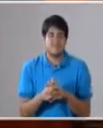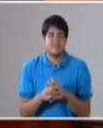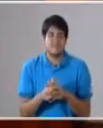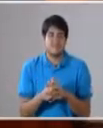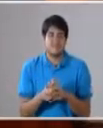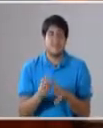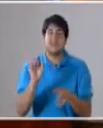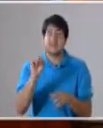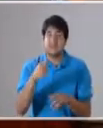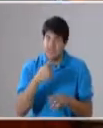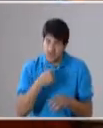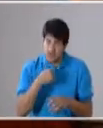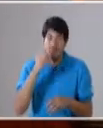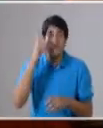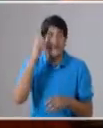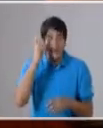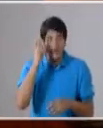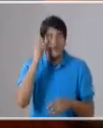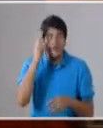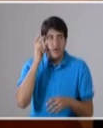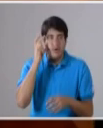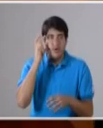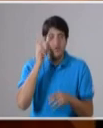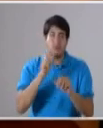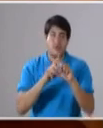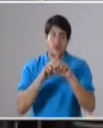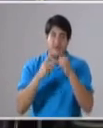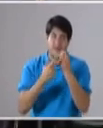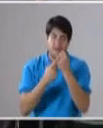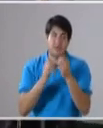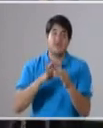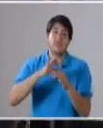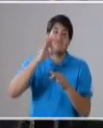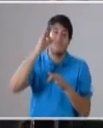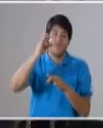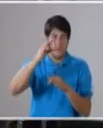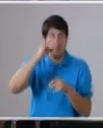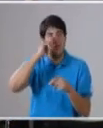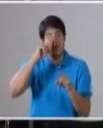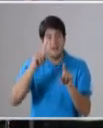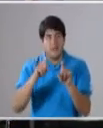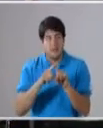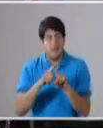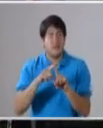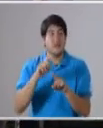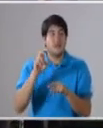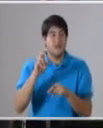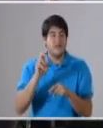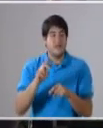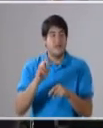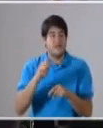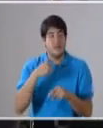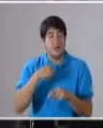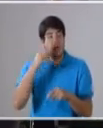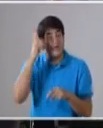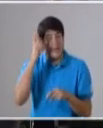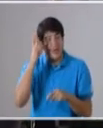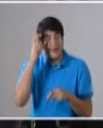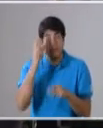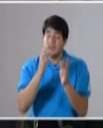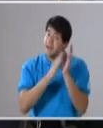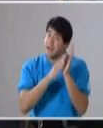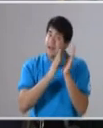si voy a escuchar lo que va a suceder en el final del tiempo y también tengo que escuchar la alabanza